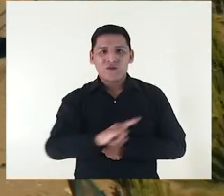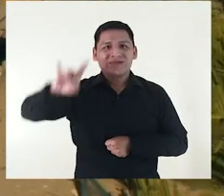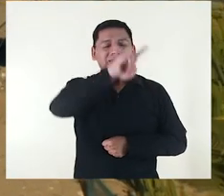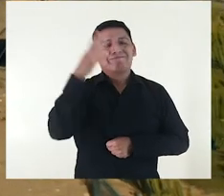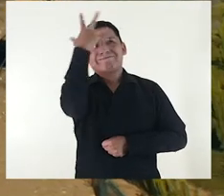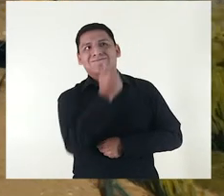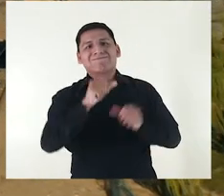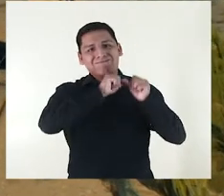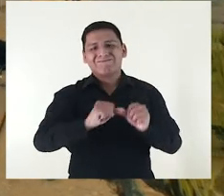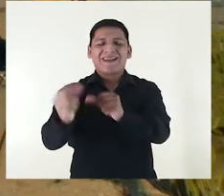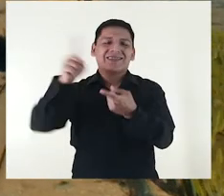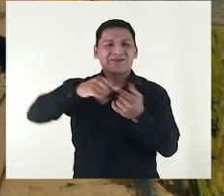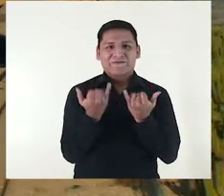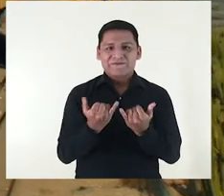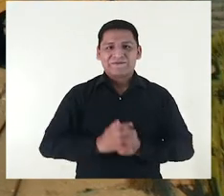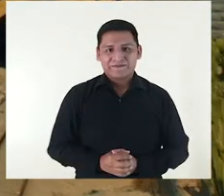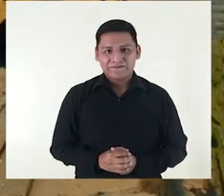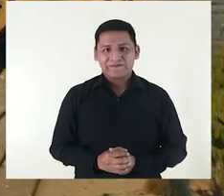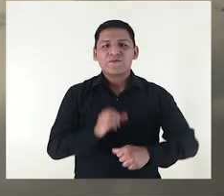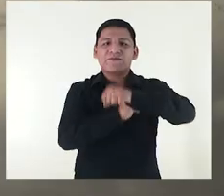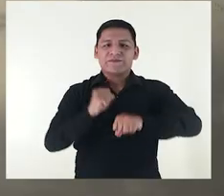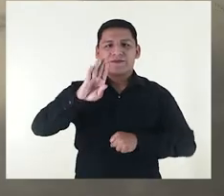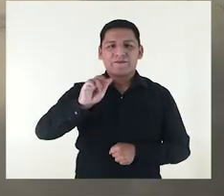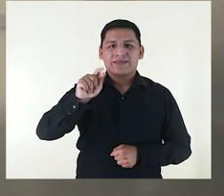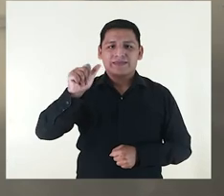Puente Balta, útil y bello patrimonio hasta